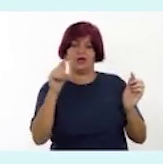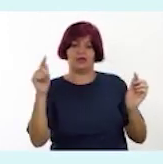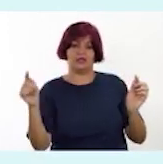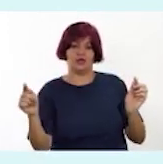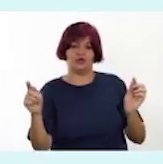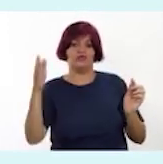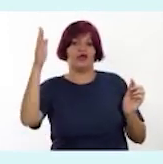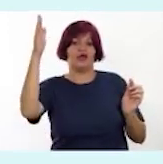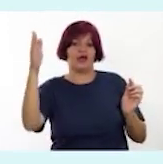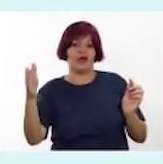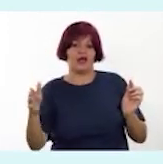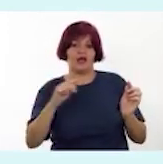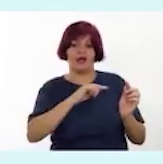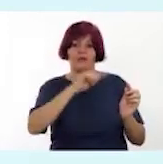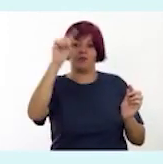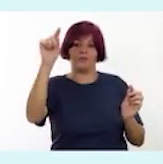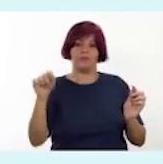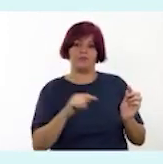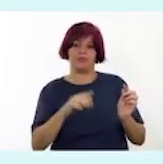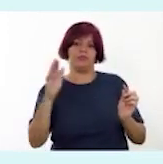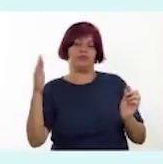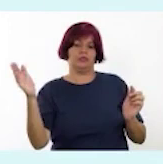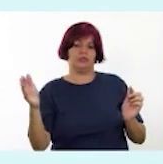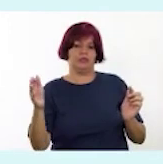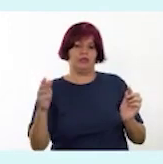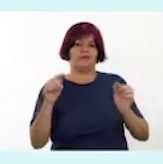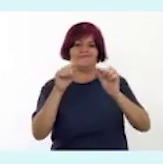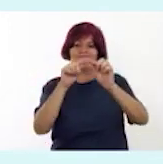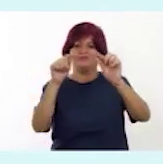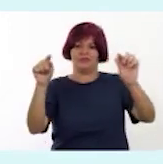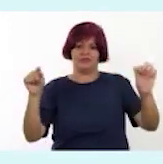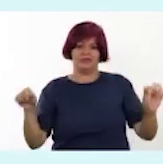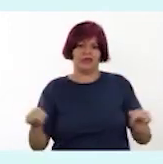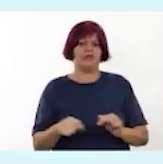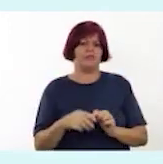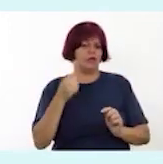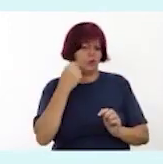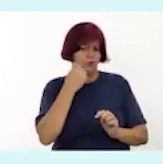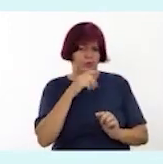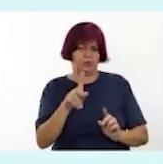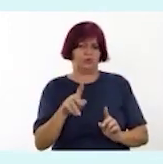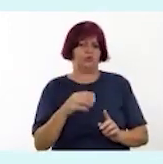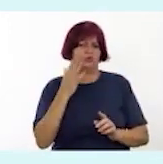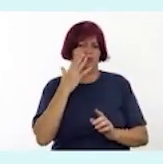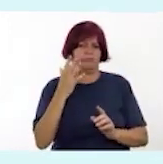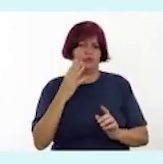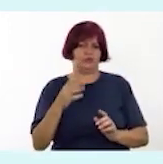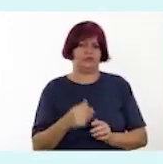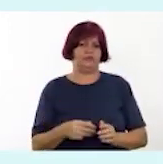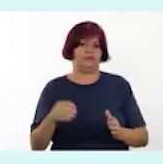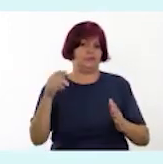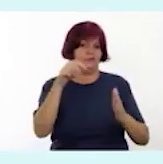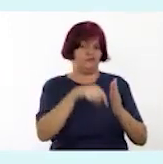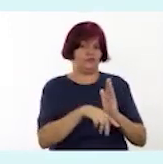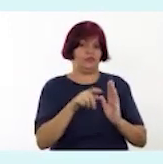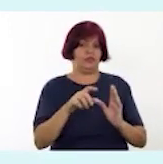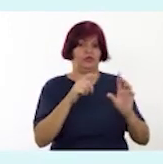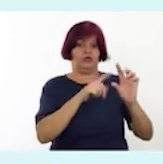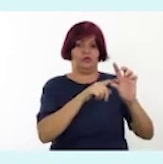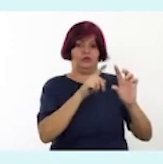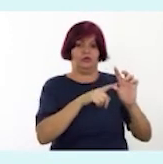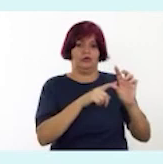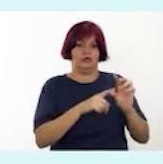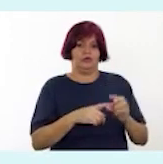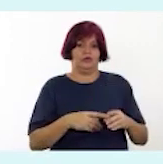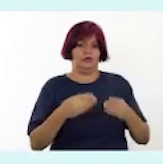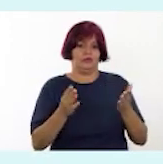punto al lado opuesto de ese triángulo y determinar el perímetro y el área de dicho triángulo. Y para profundizar en estos